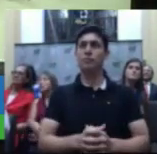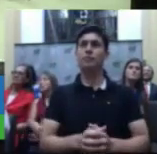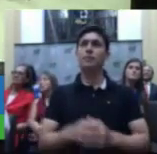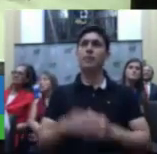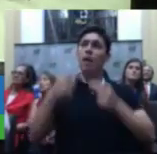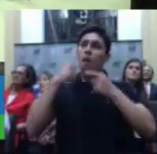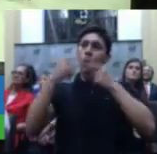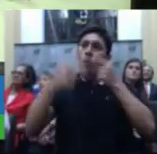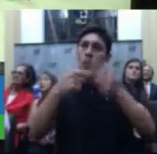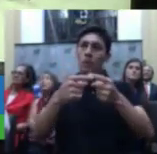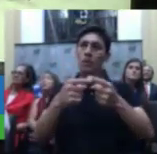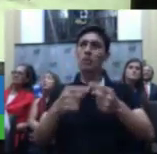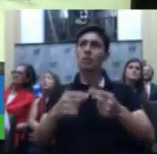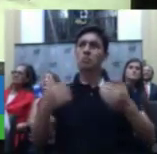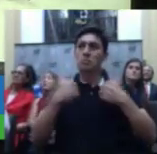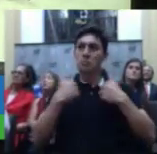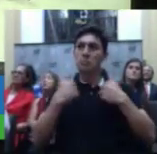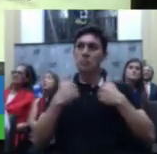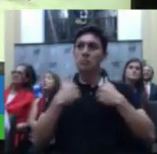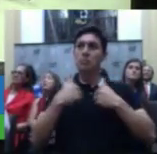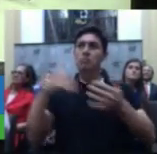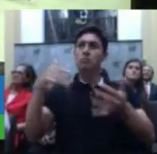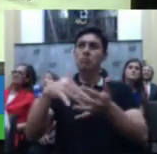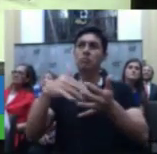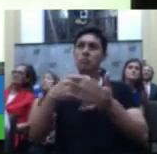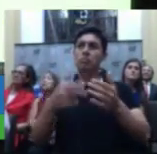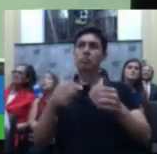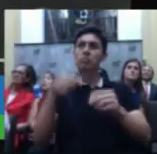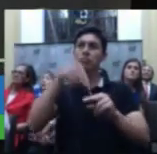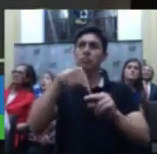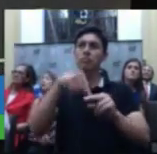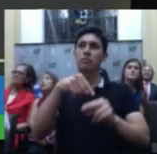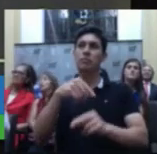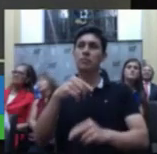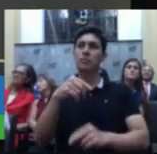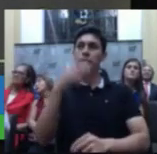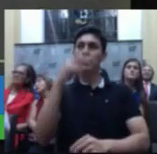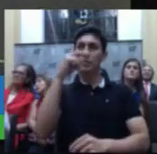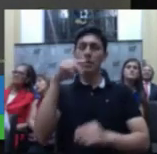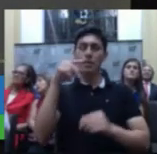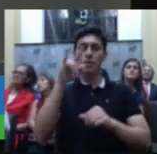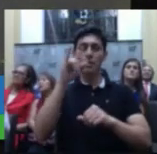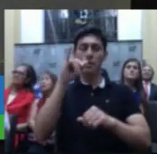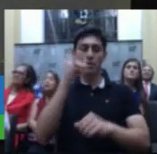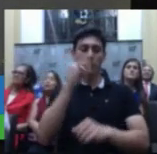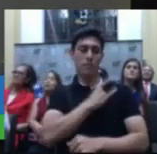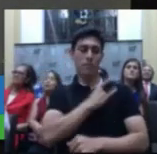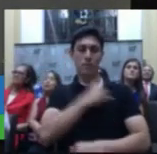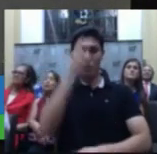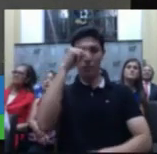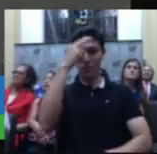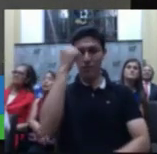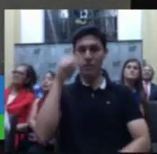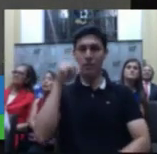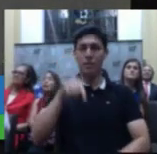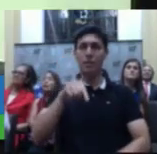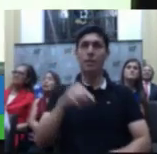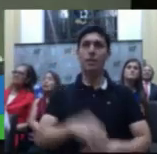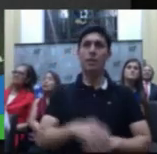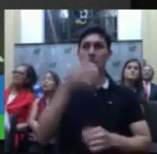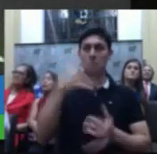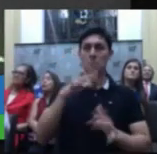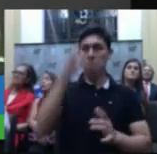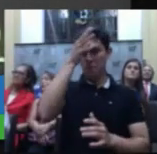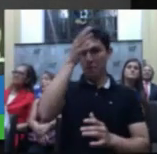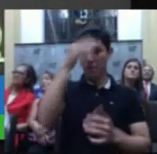Cuenta también con una maestría en Humanidades por la PUP. Casado con Isabel de Cárdenas de Belaúnde, es padre de 4